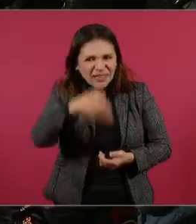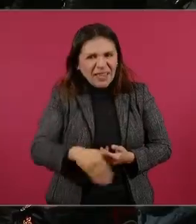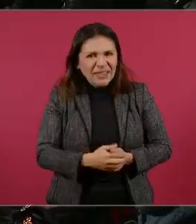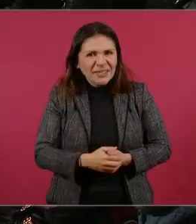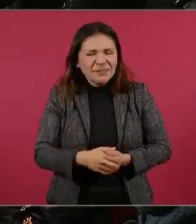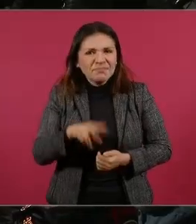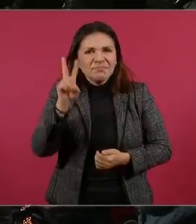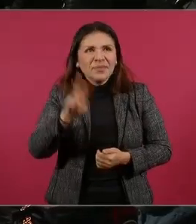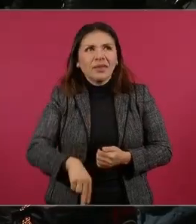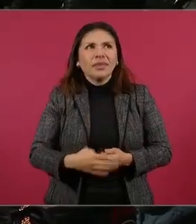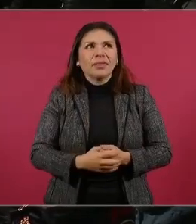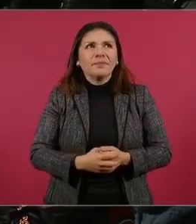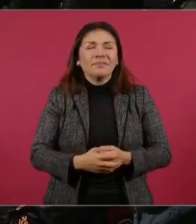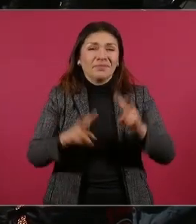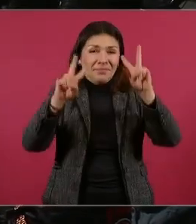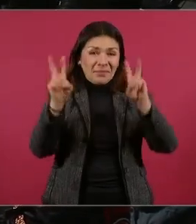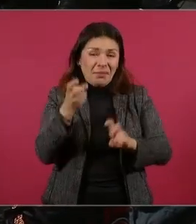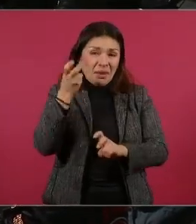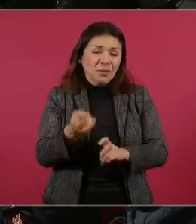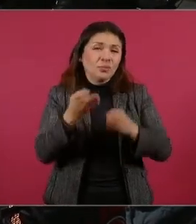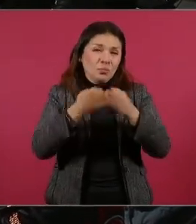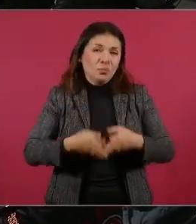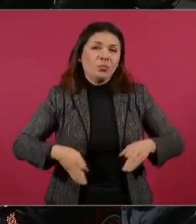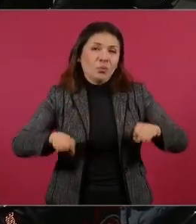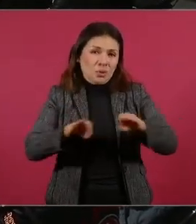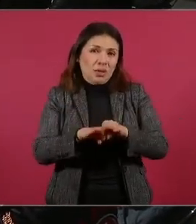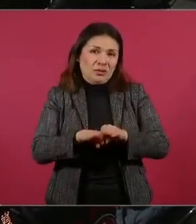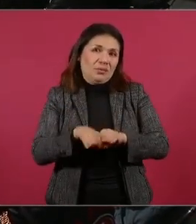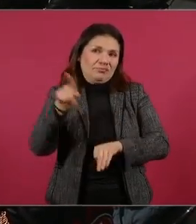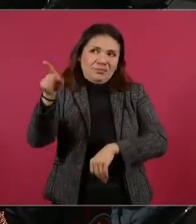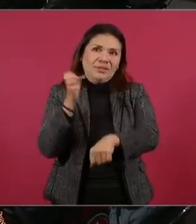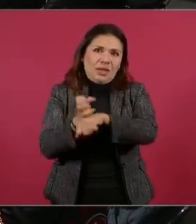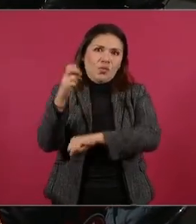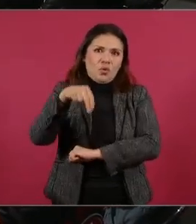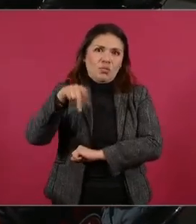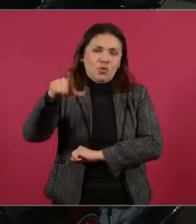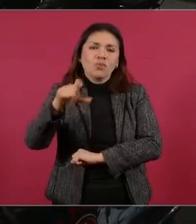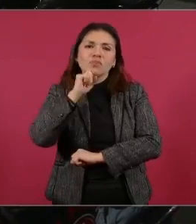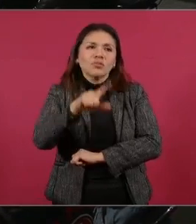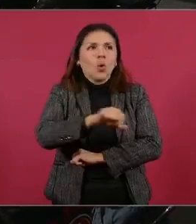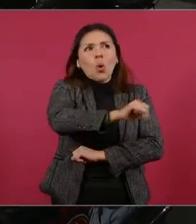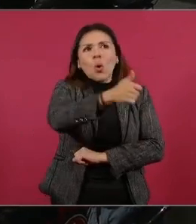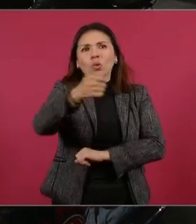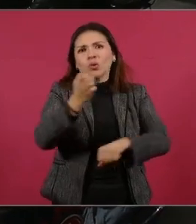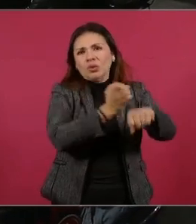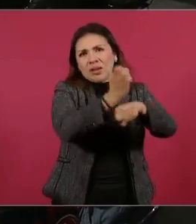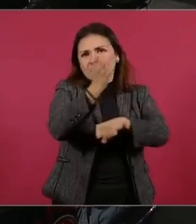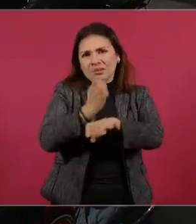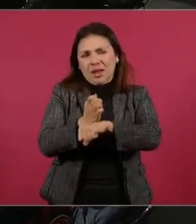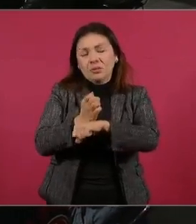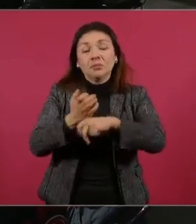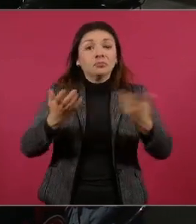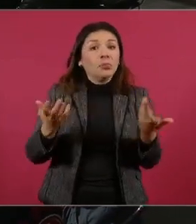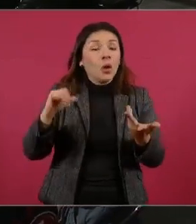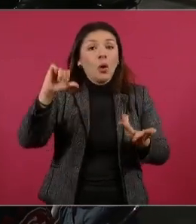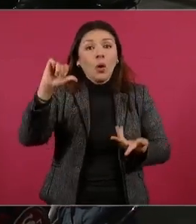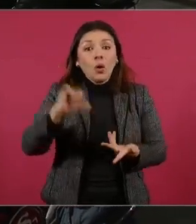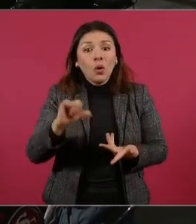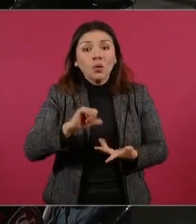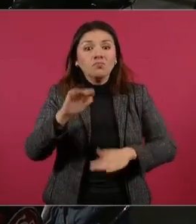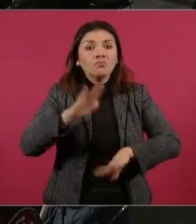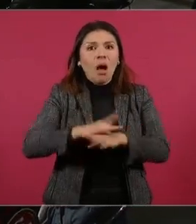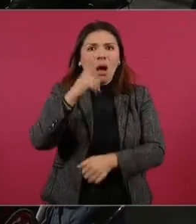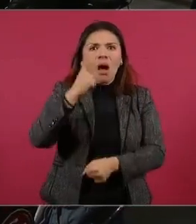que que este tema es importante para Nuevo León y para muchos estados y Bueno pues hoy eh